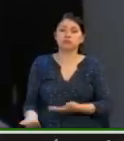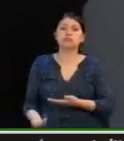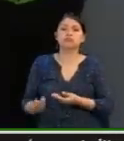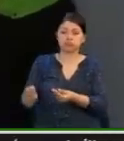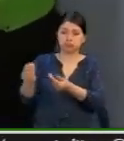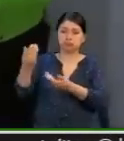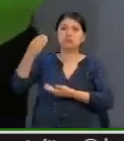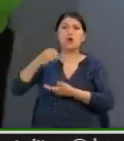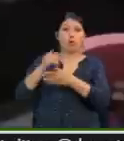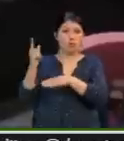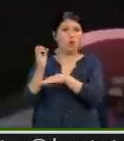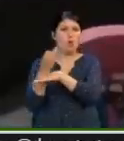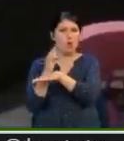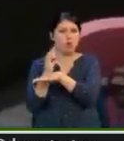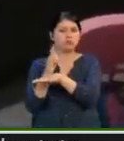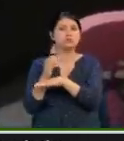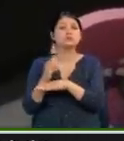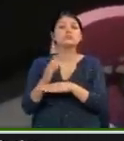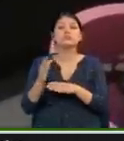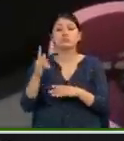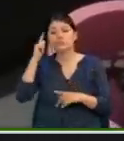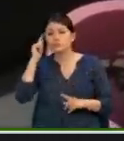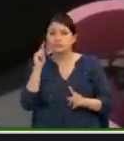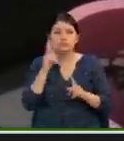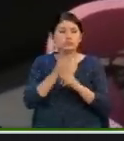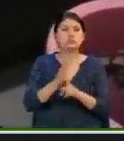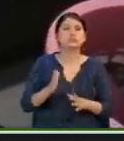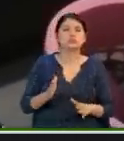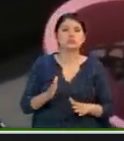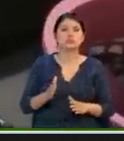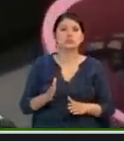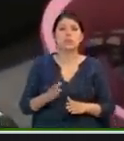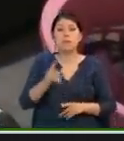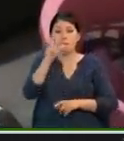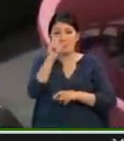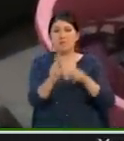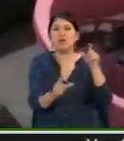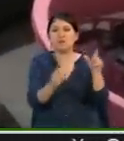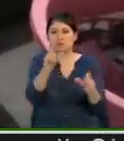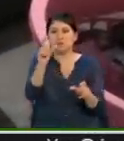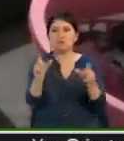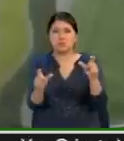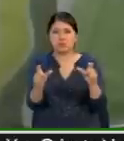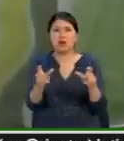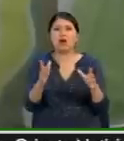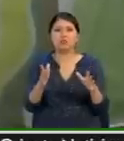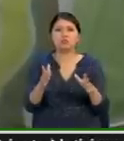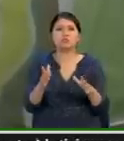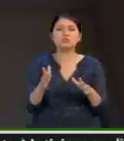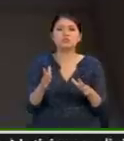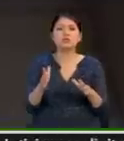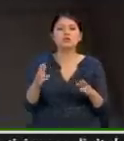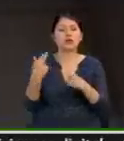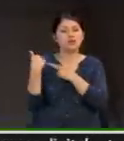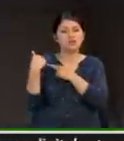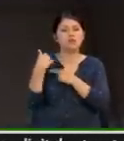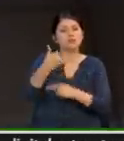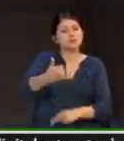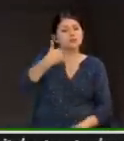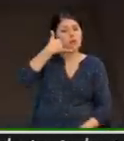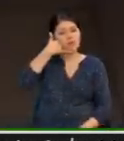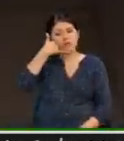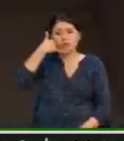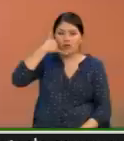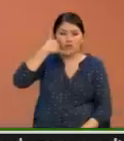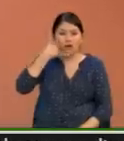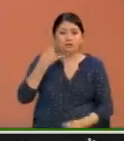la organización con tareas específicas tenían a personas que se dedicaban a recibir las llamadas